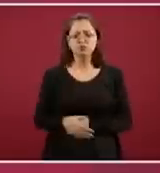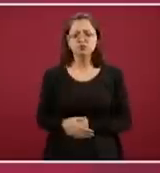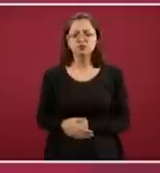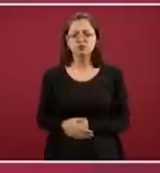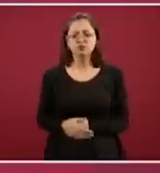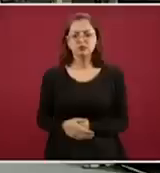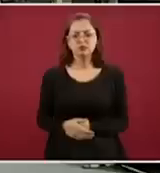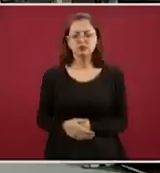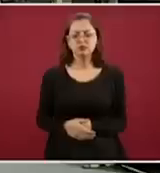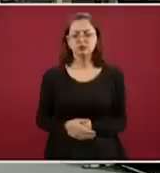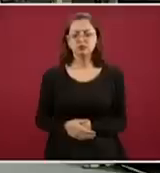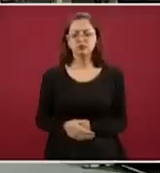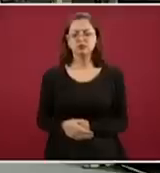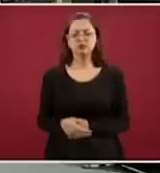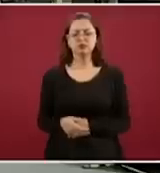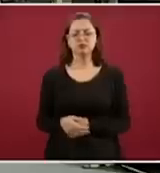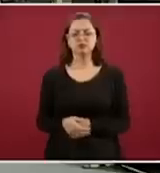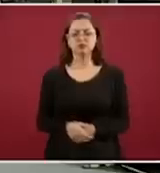Se le